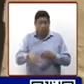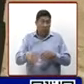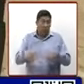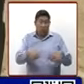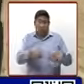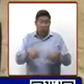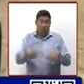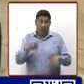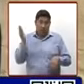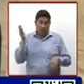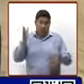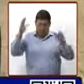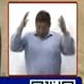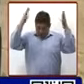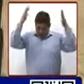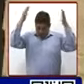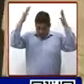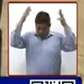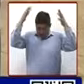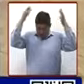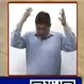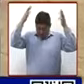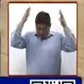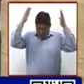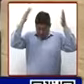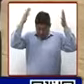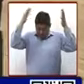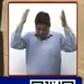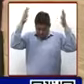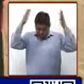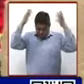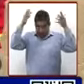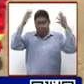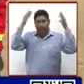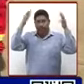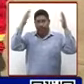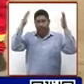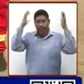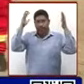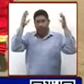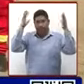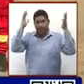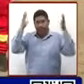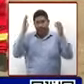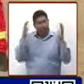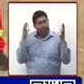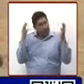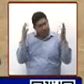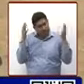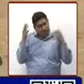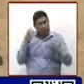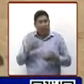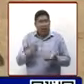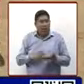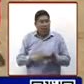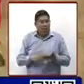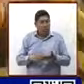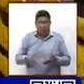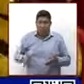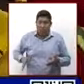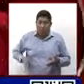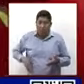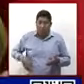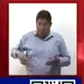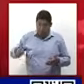ellos. Así que un aplauso para todos ustedes, por favor, para la señora Julieta. Un aplauso para esta unidad tan maravillosa. Estos cachorritos se van ahora a un